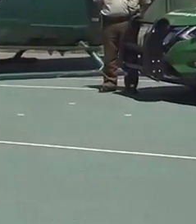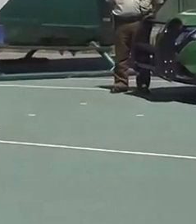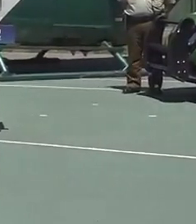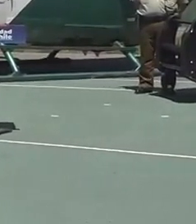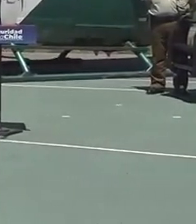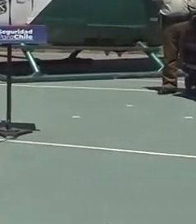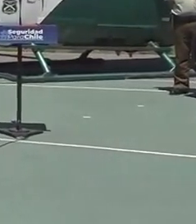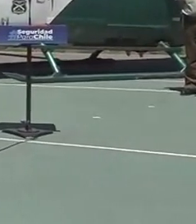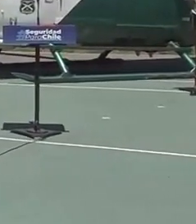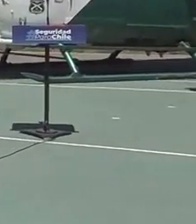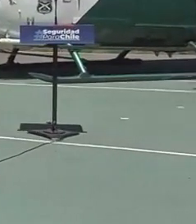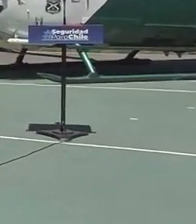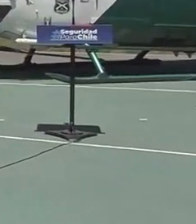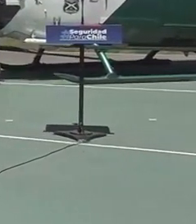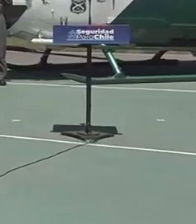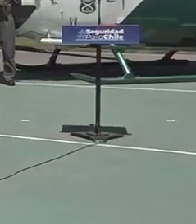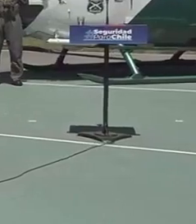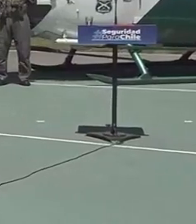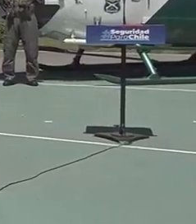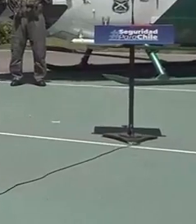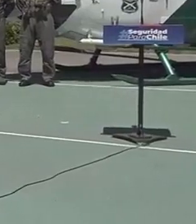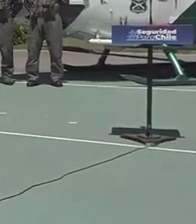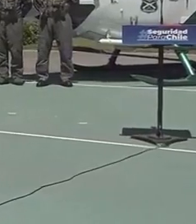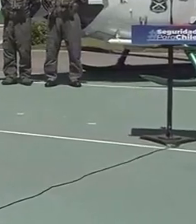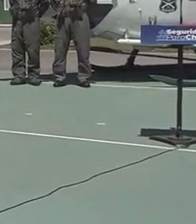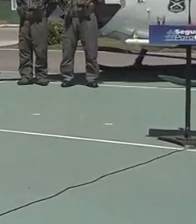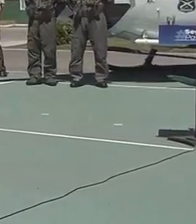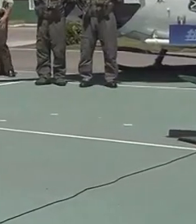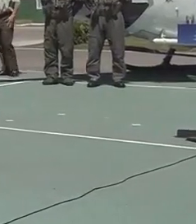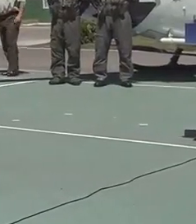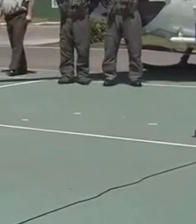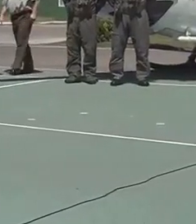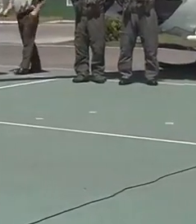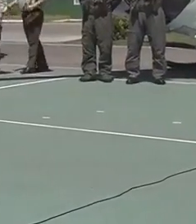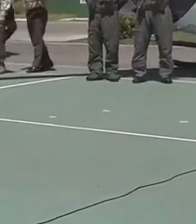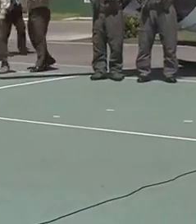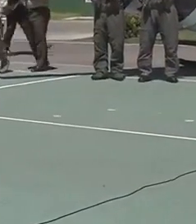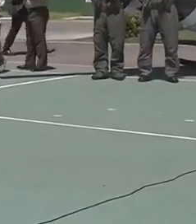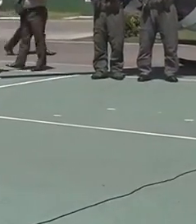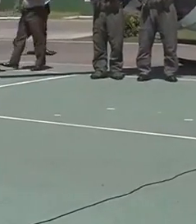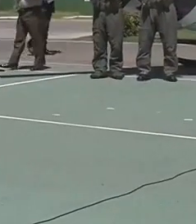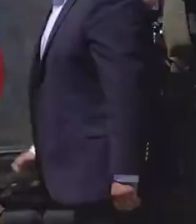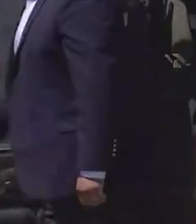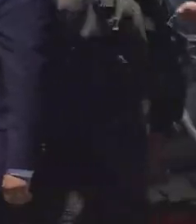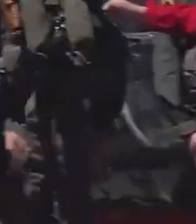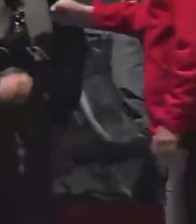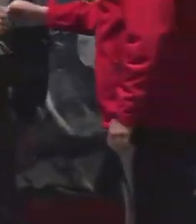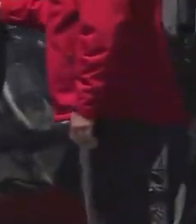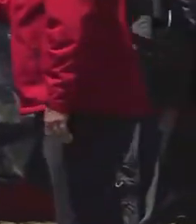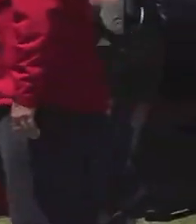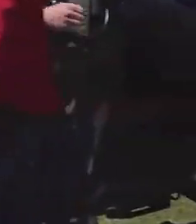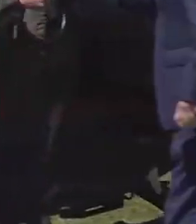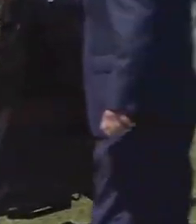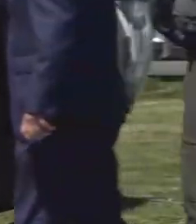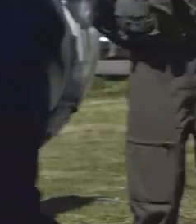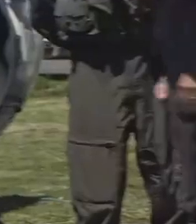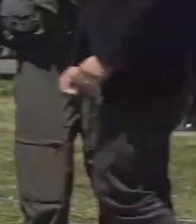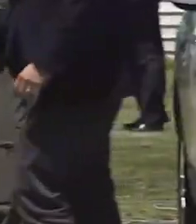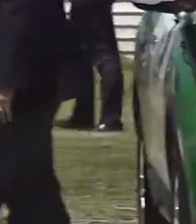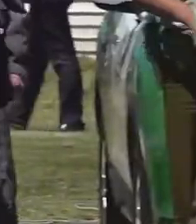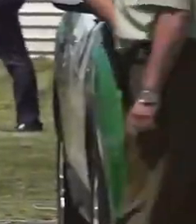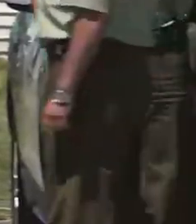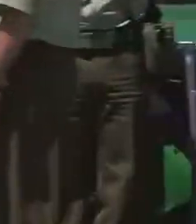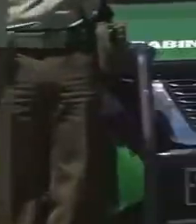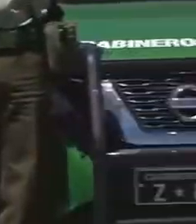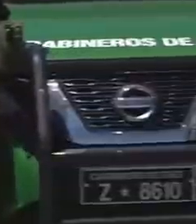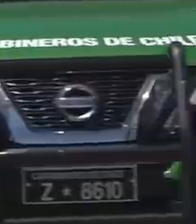señor Rodrigo Delgado, el general director de Carabineros de Chile subrogante, el general Esteban Díaz, el delegado presidencial de la región del